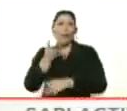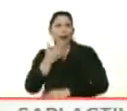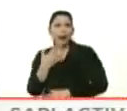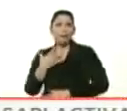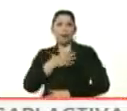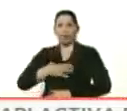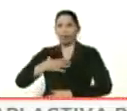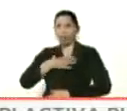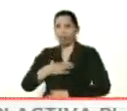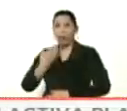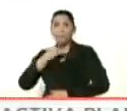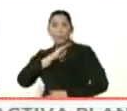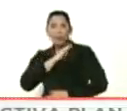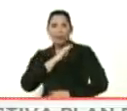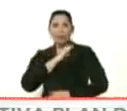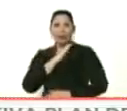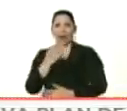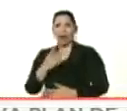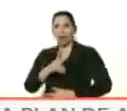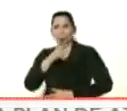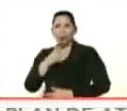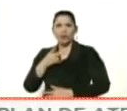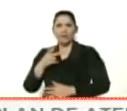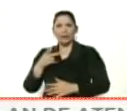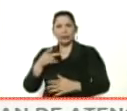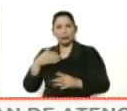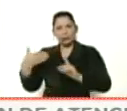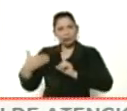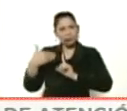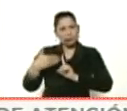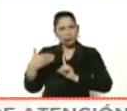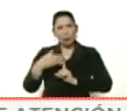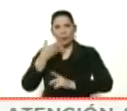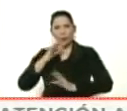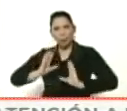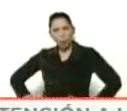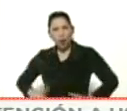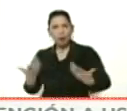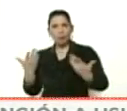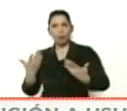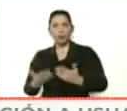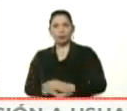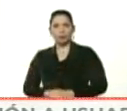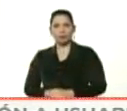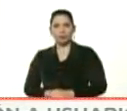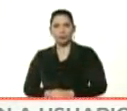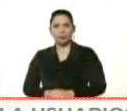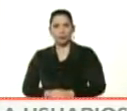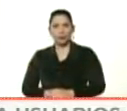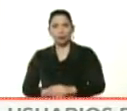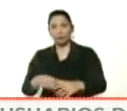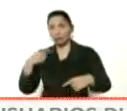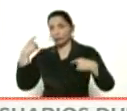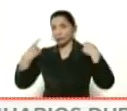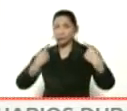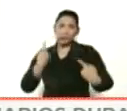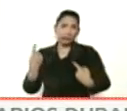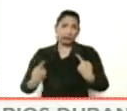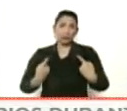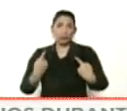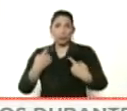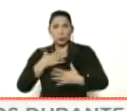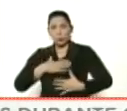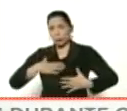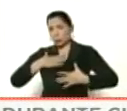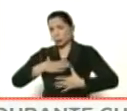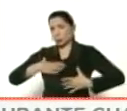sino una enfermedad de tipo inmunológica que afecta desde el punto de vista de... genera como una especie de locura del sistema inmune, lo que